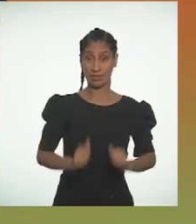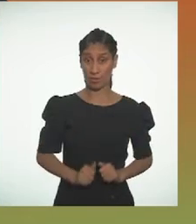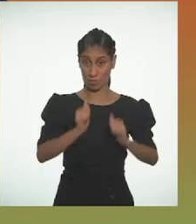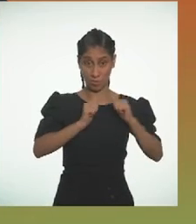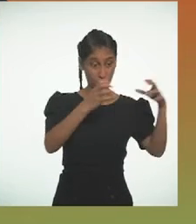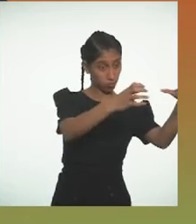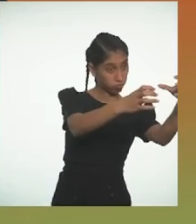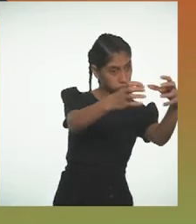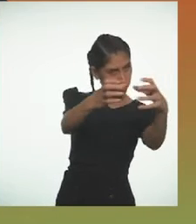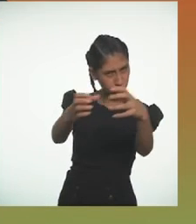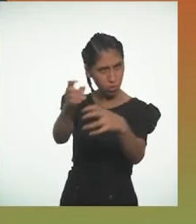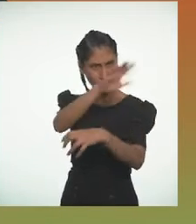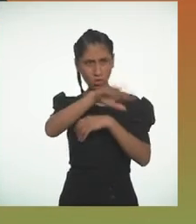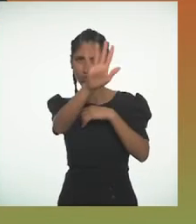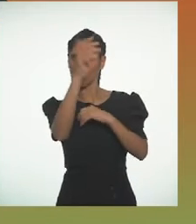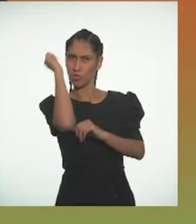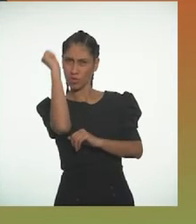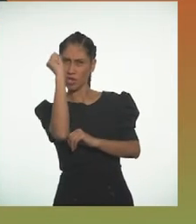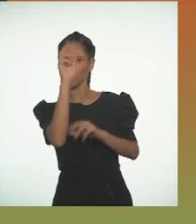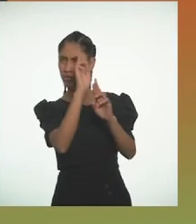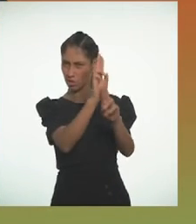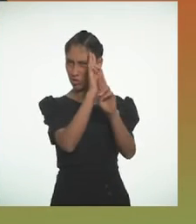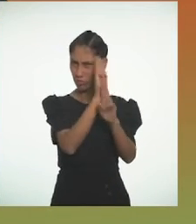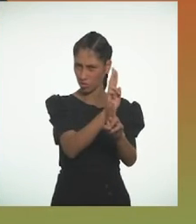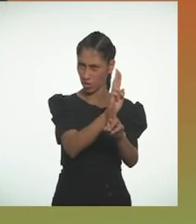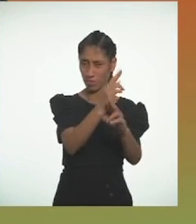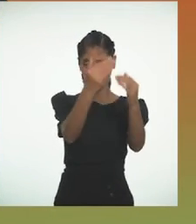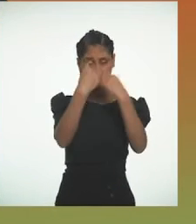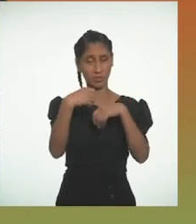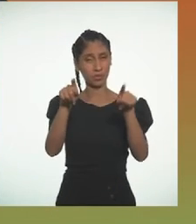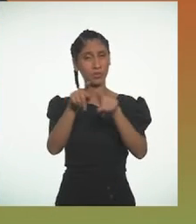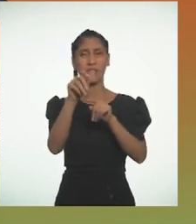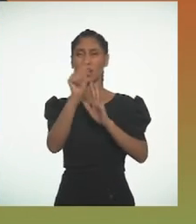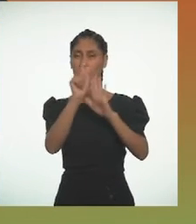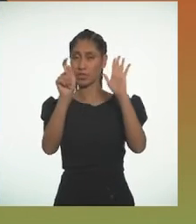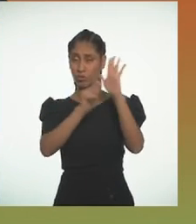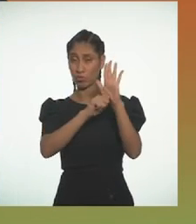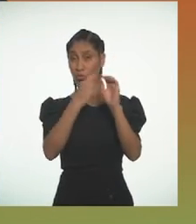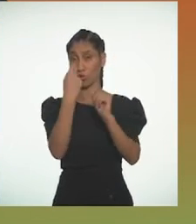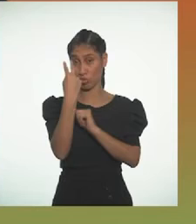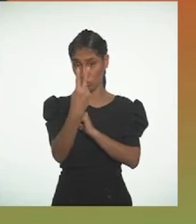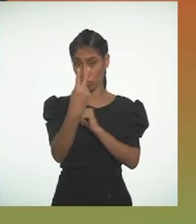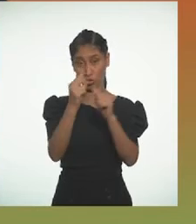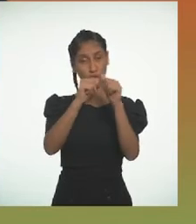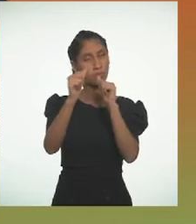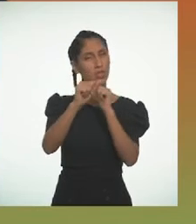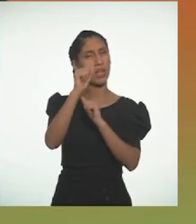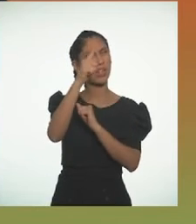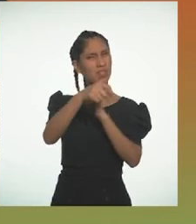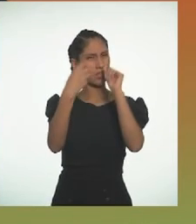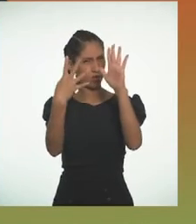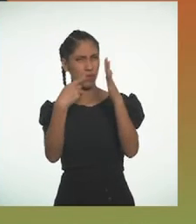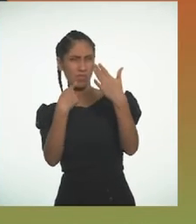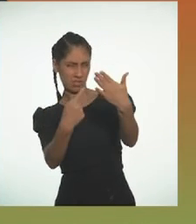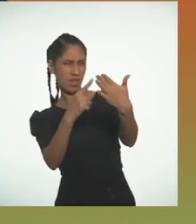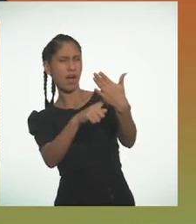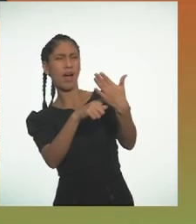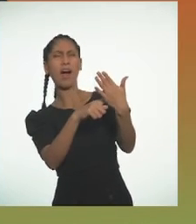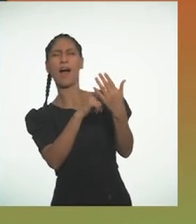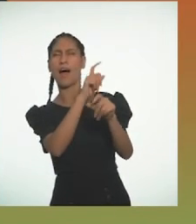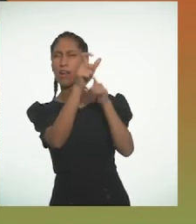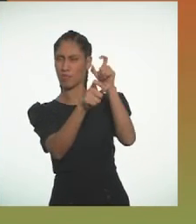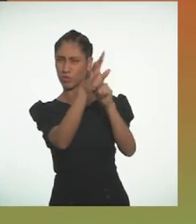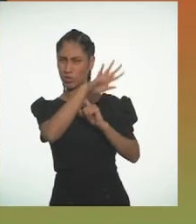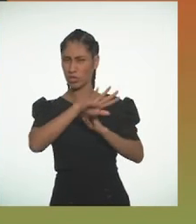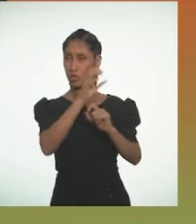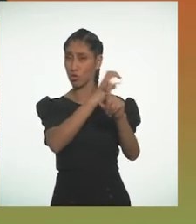originarios. El artículo 2, numeral 19, reconoce su identidad étnica